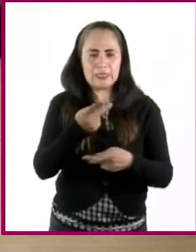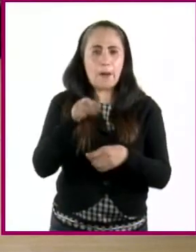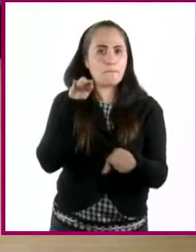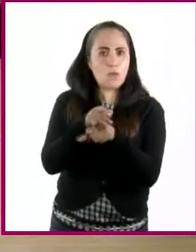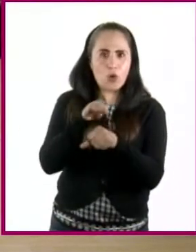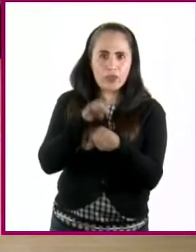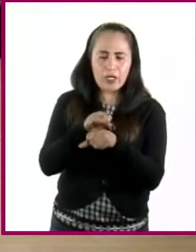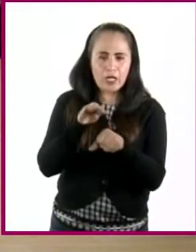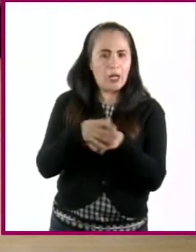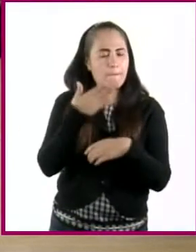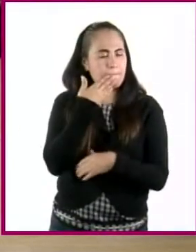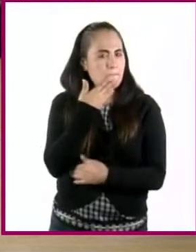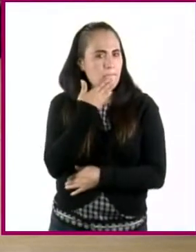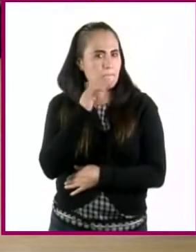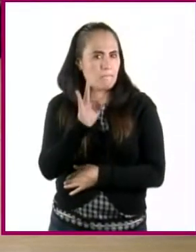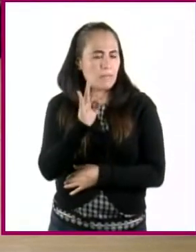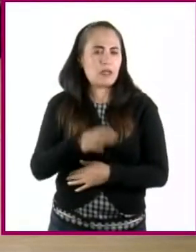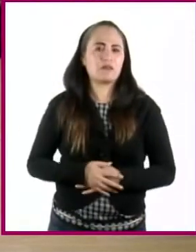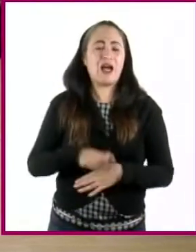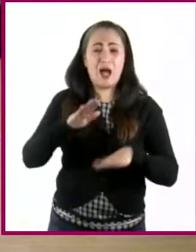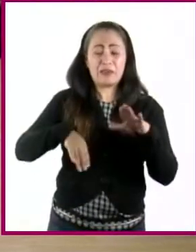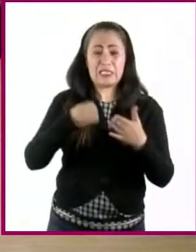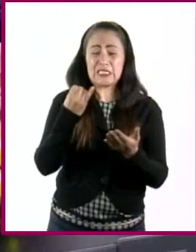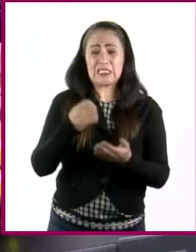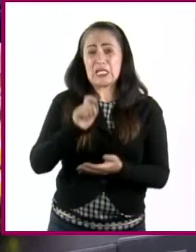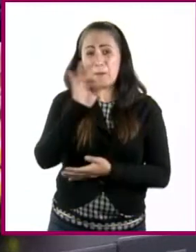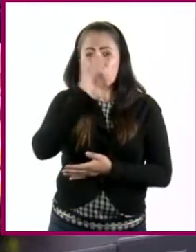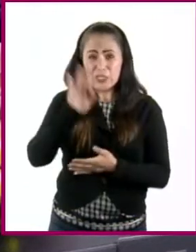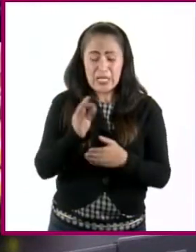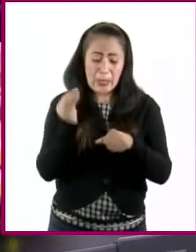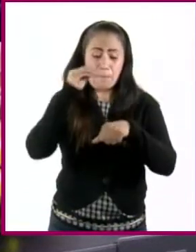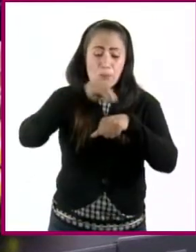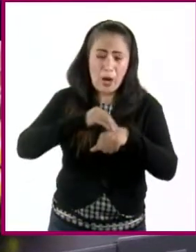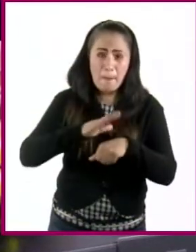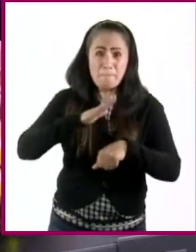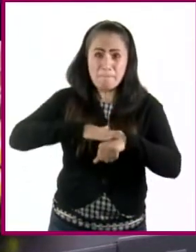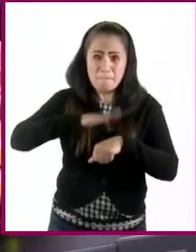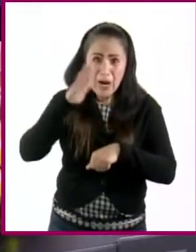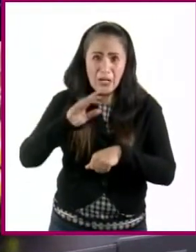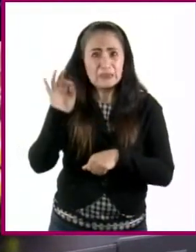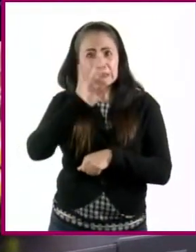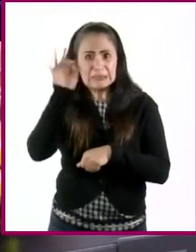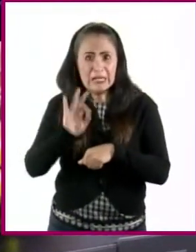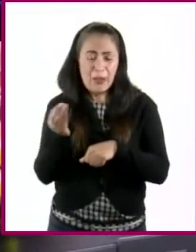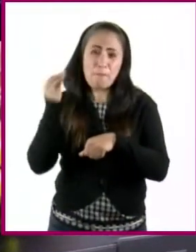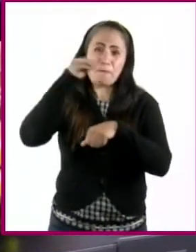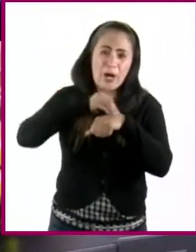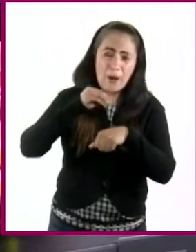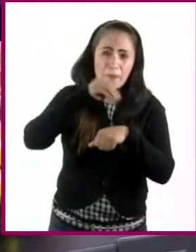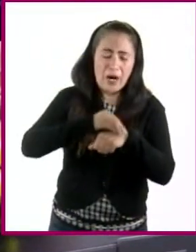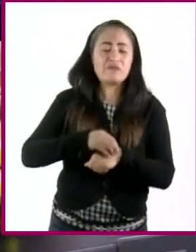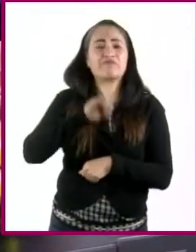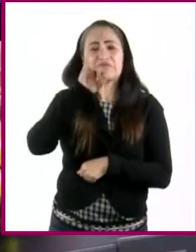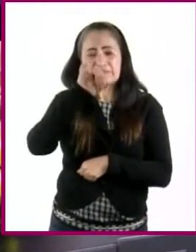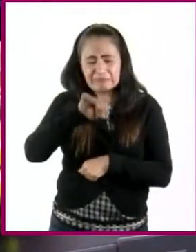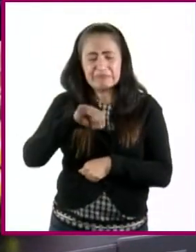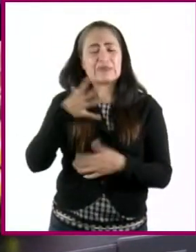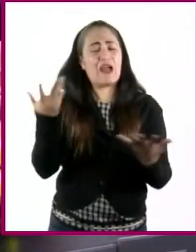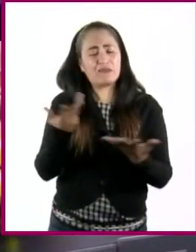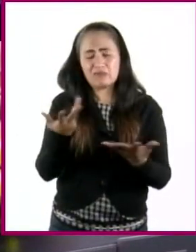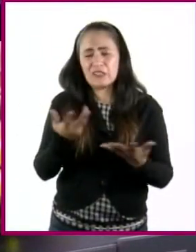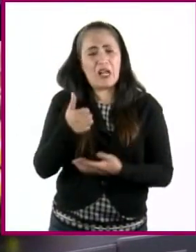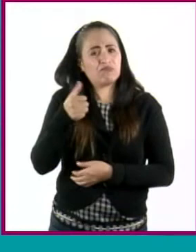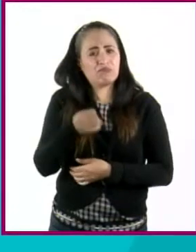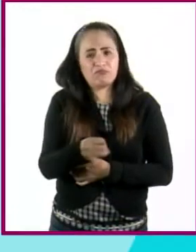peligro inmenso cuando los intereses generan intereses. Uh-huh. Justo como mencionó Hipatia, es un comportamiento exponencial.